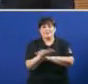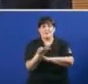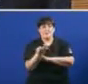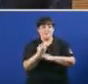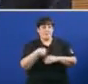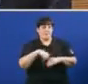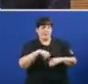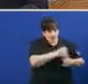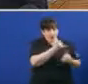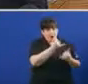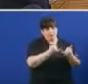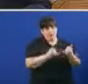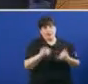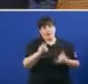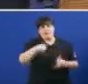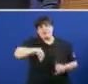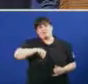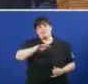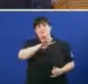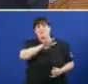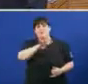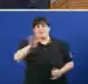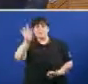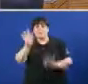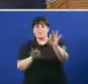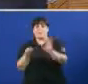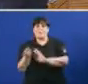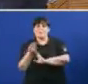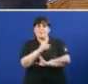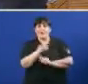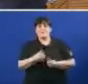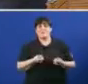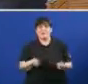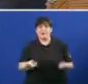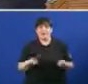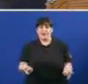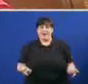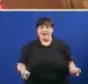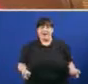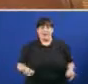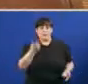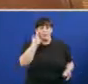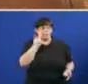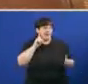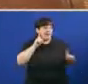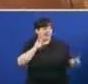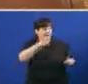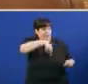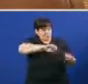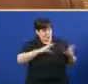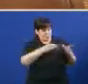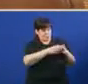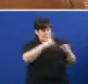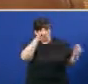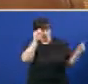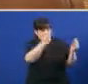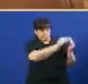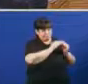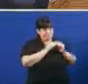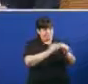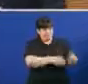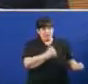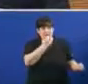na comunidade que vostedes gobernan? Reiterar. Mire, póñanse de acordo dentro, si son capaces de poñerse de acordo en algo, probablemente facendo